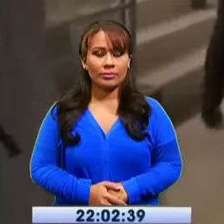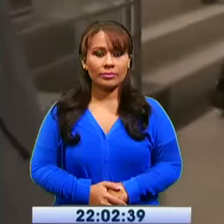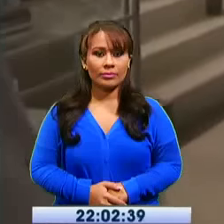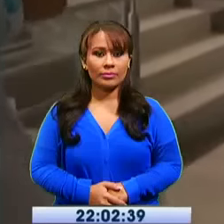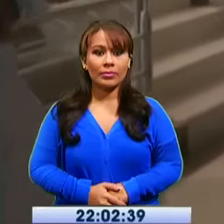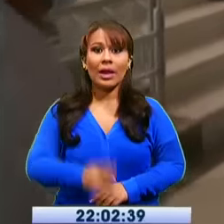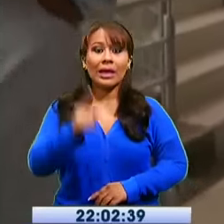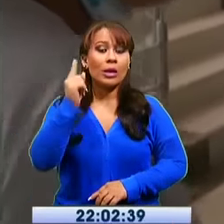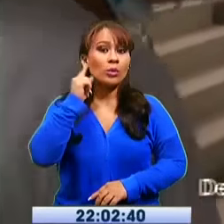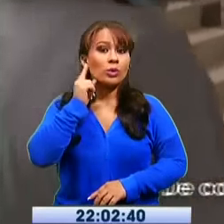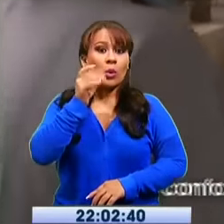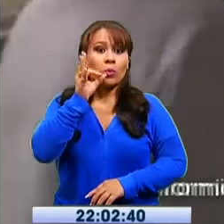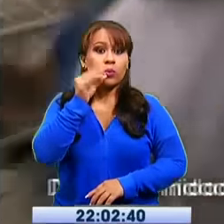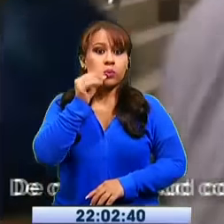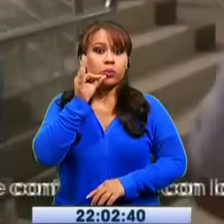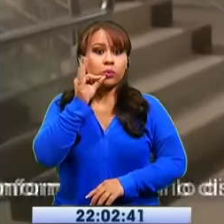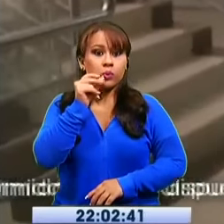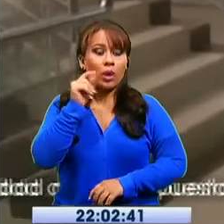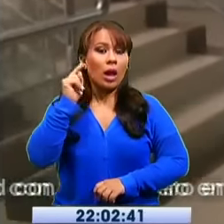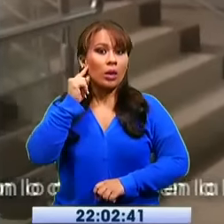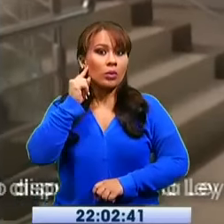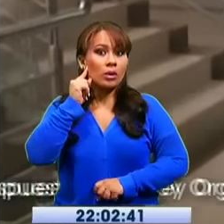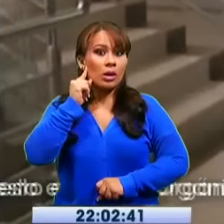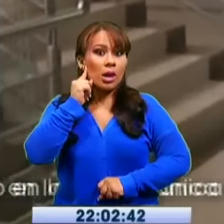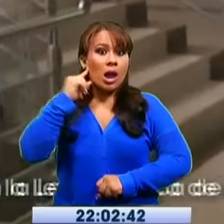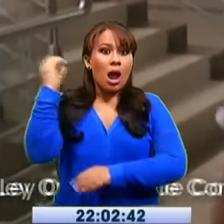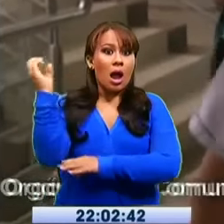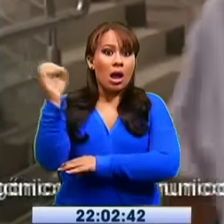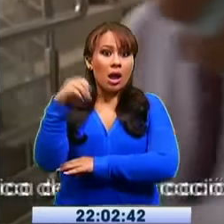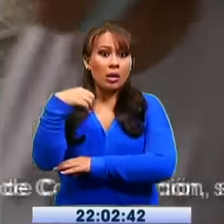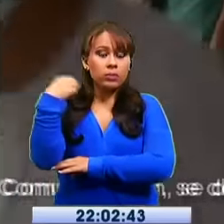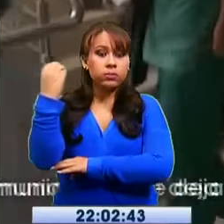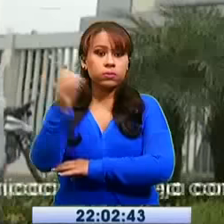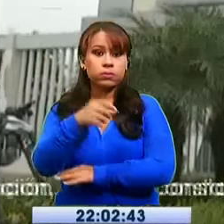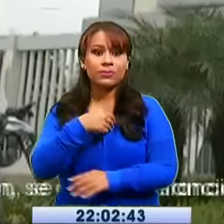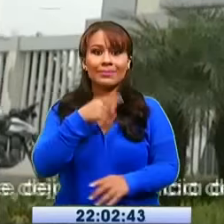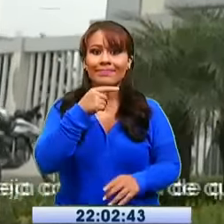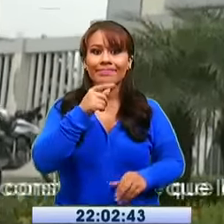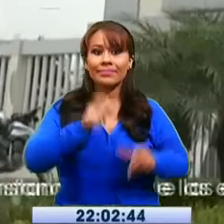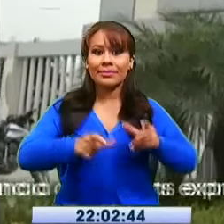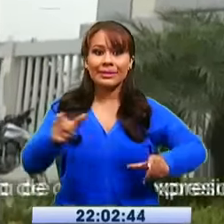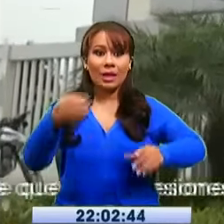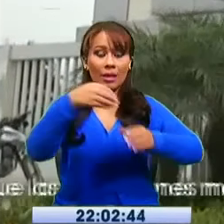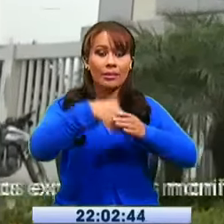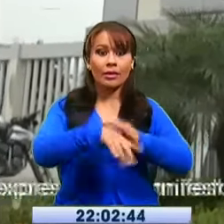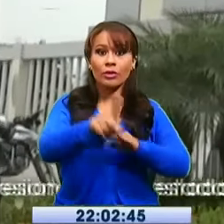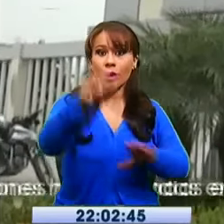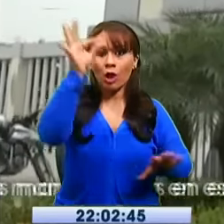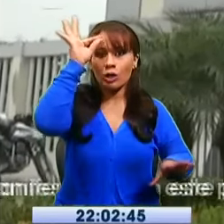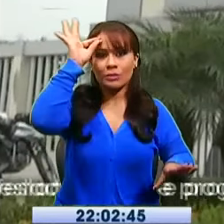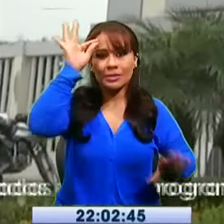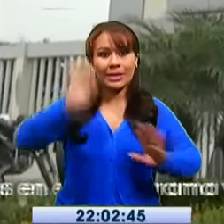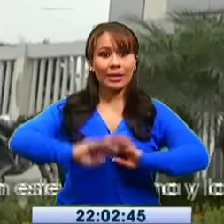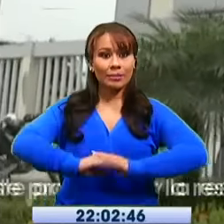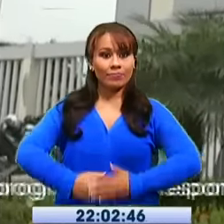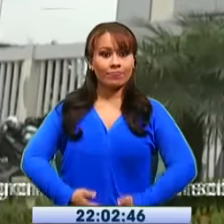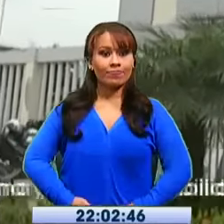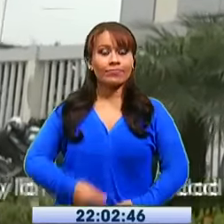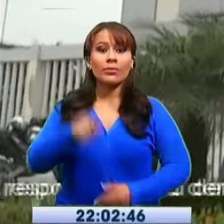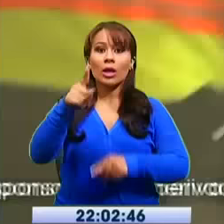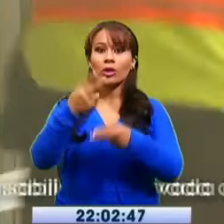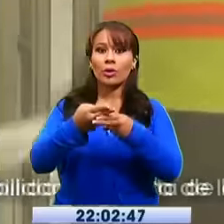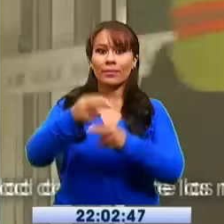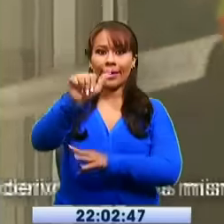Ese fue el sonido que dio la alerta a quienes la mañana de este miércoles se encontraban en el interior del hospital obstétrico Ángela lo